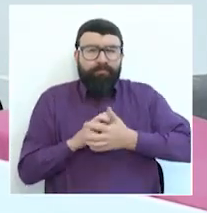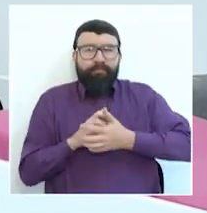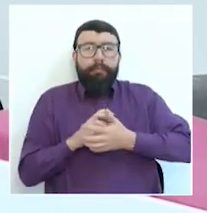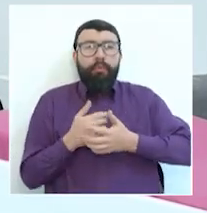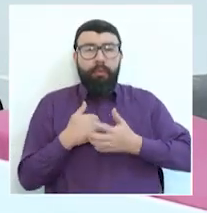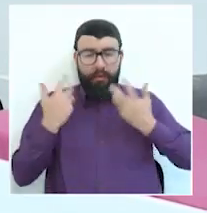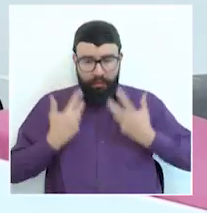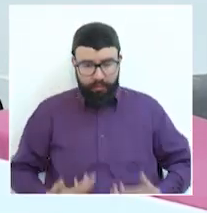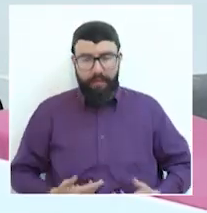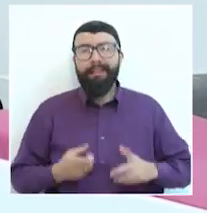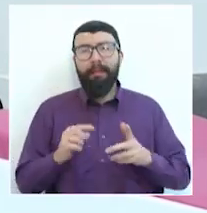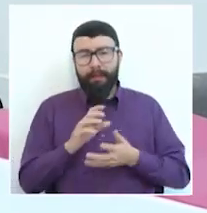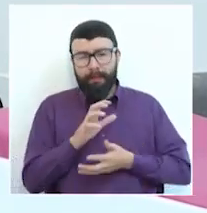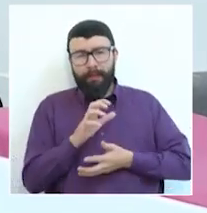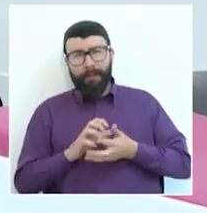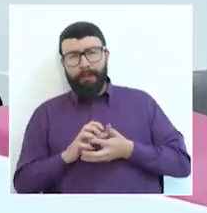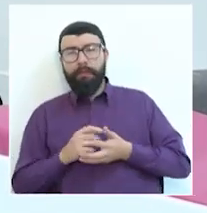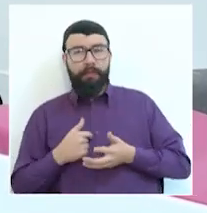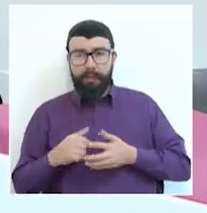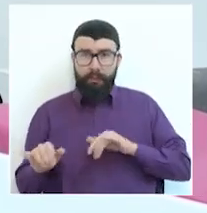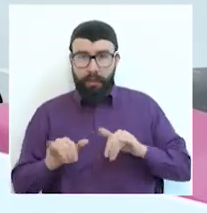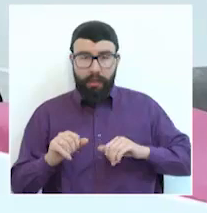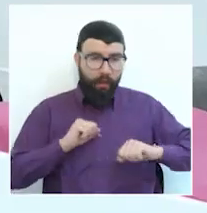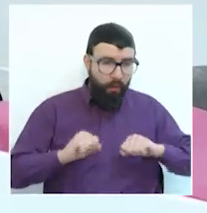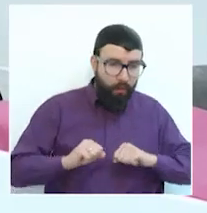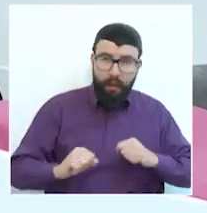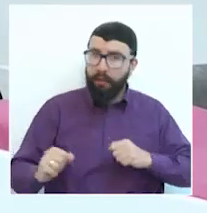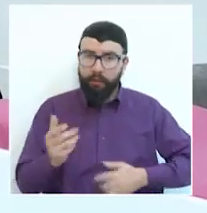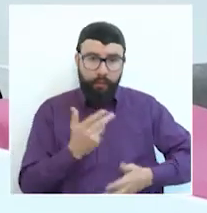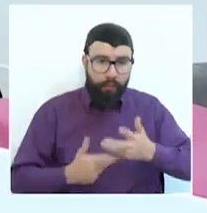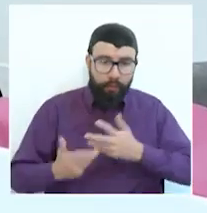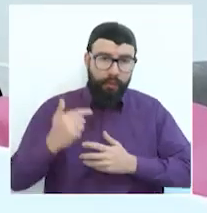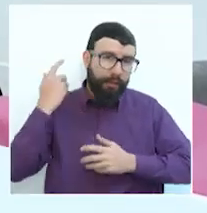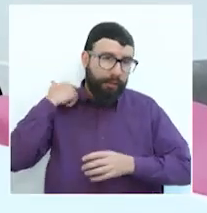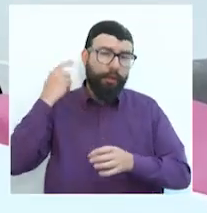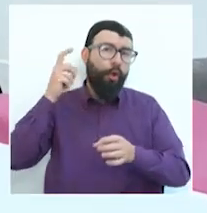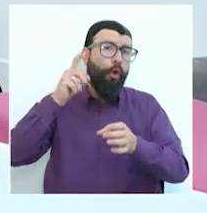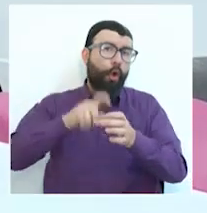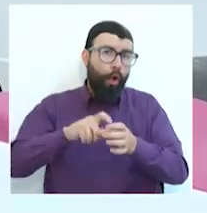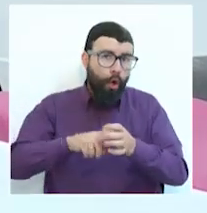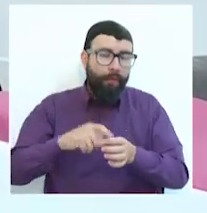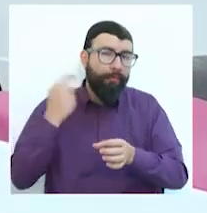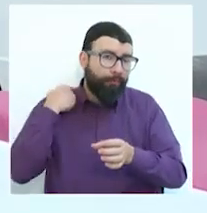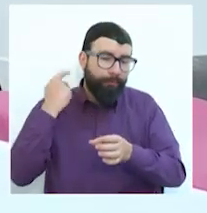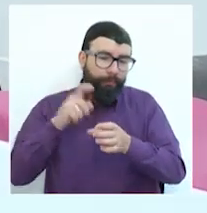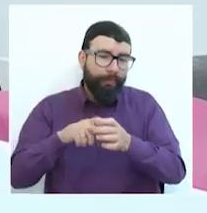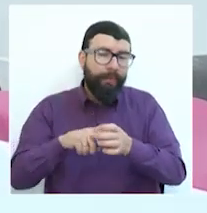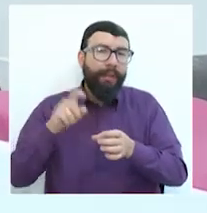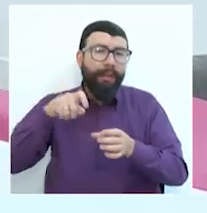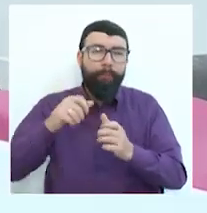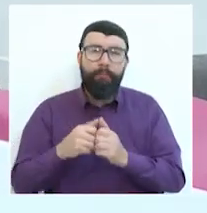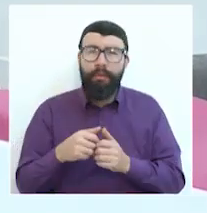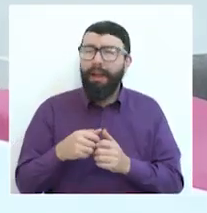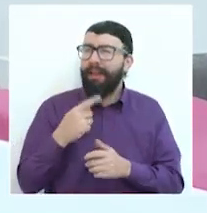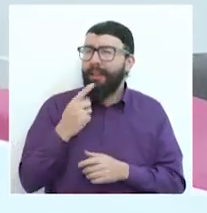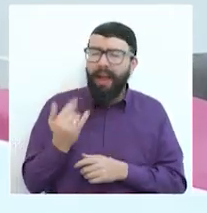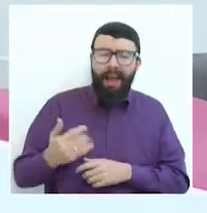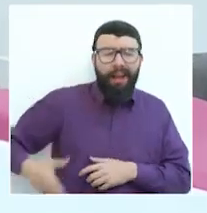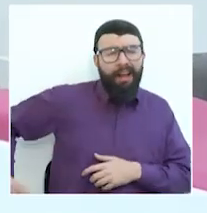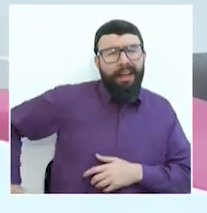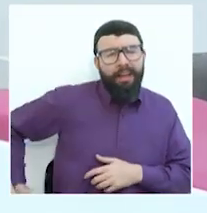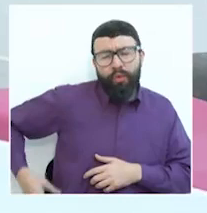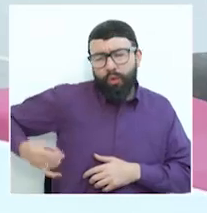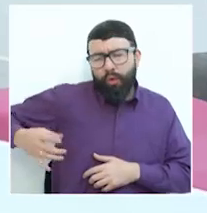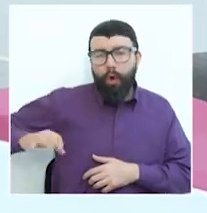comenzamos digamos que a funcionar en conjunto toda la columna. Por eso nosotros siempre les hablamos, es que un dolor lumbar o un dolor